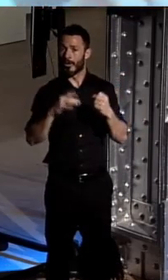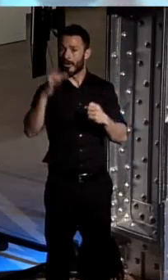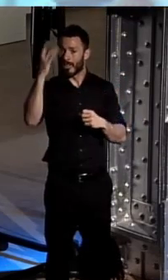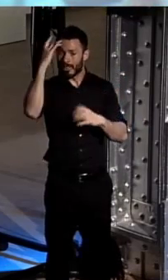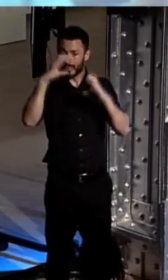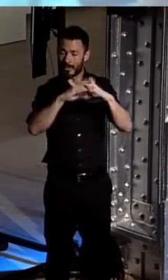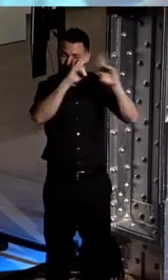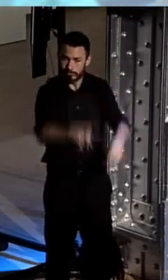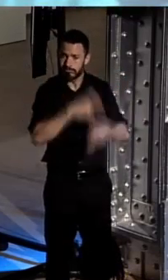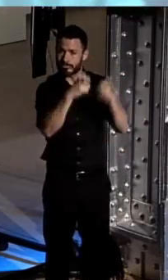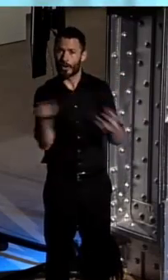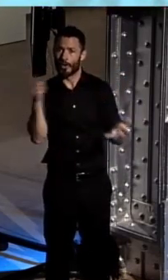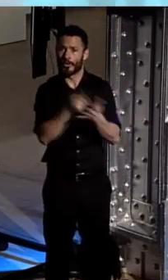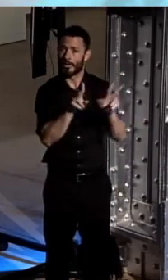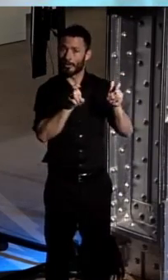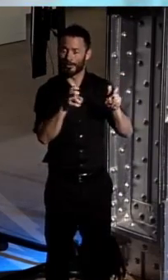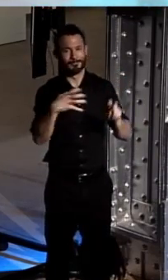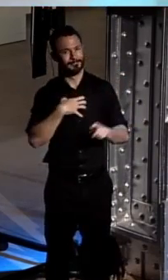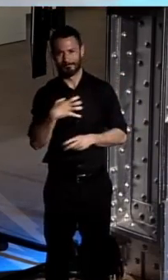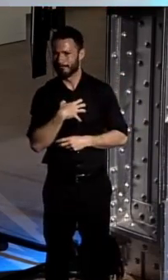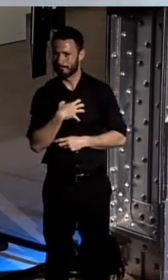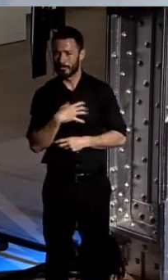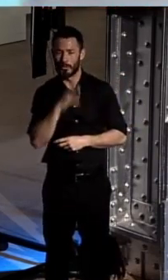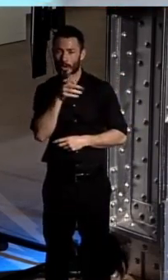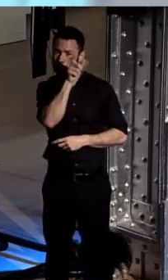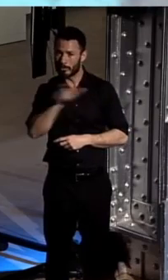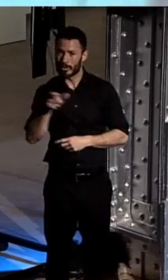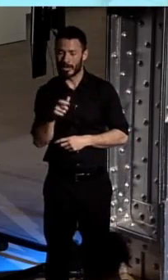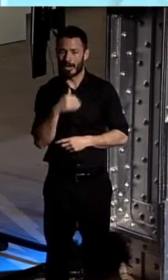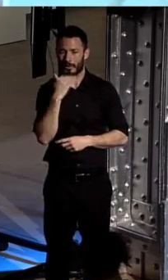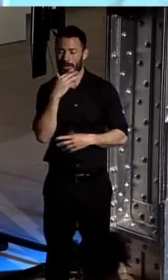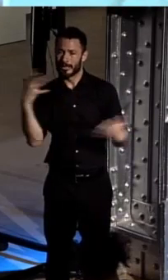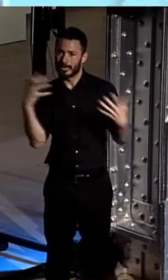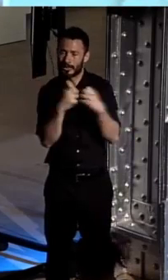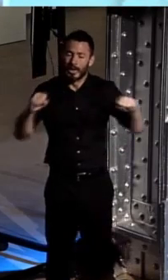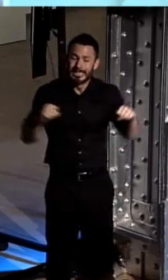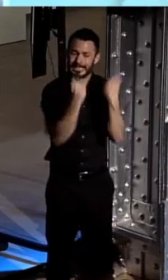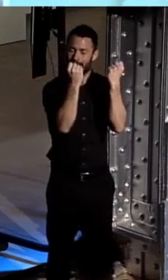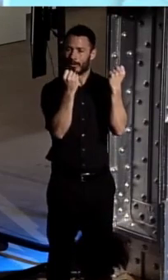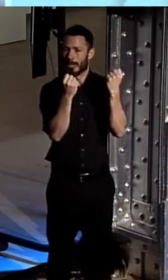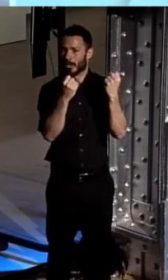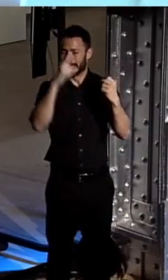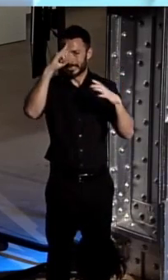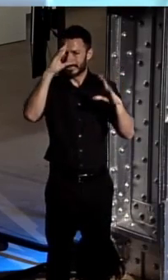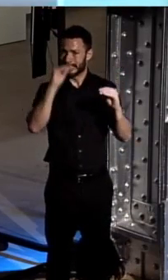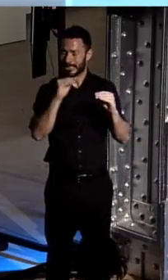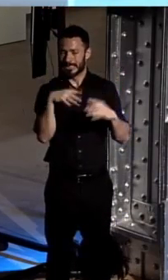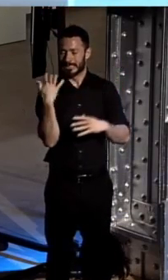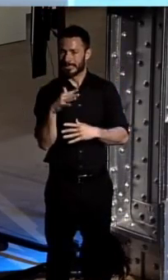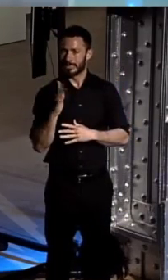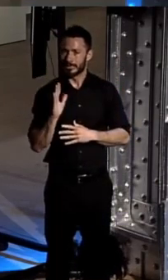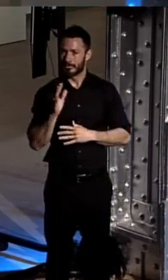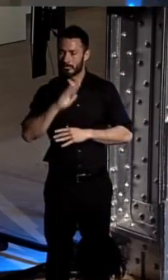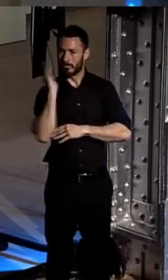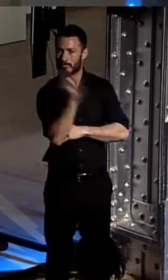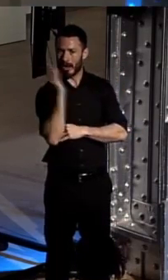cerebro de la misma manera, y esto hace que haya gente que salga de un accidente en una situación muy tenebrosa, una situación donde la conciencia es un gran signo de pregunta, que